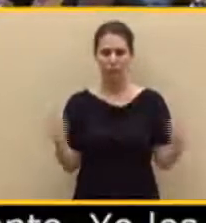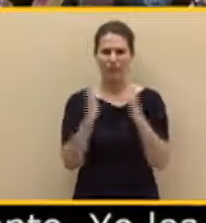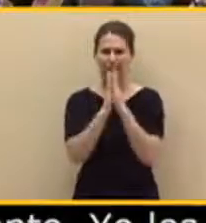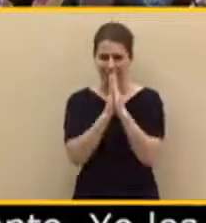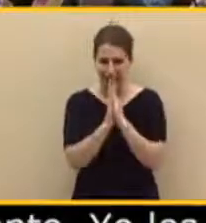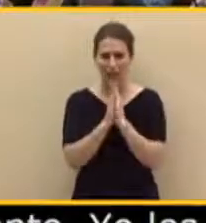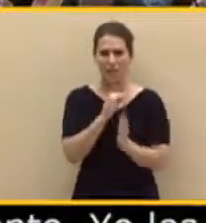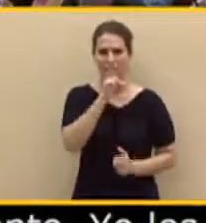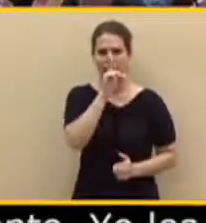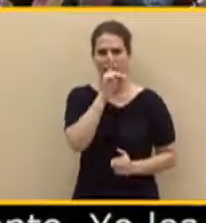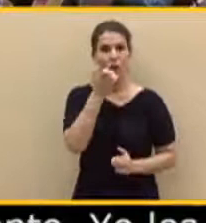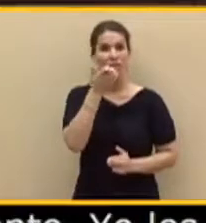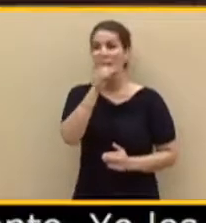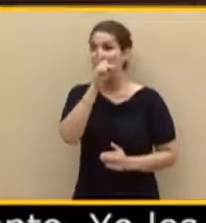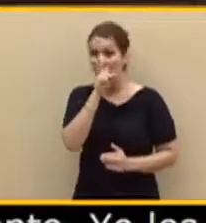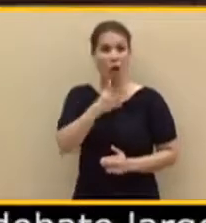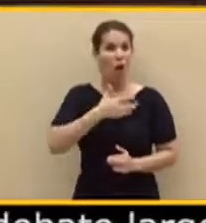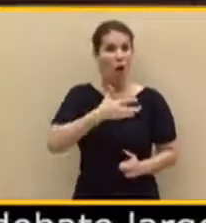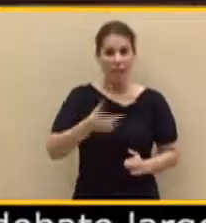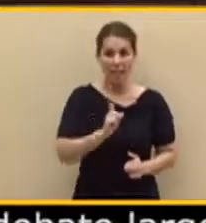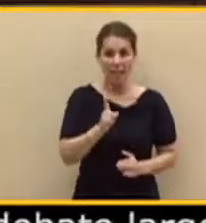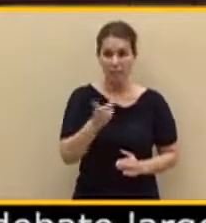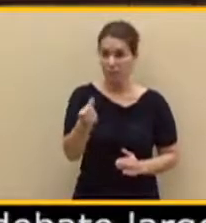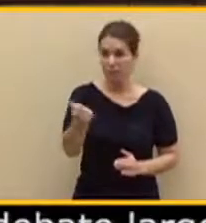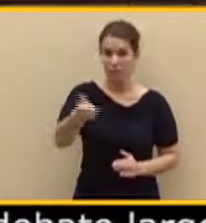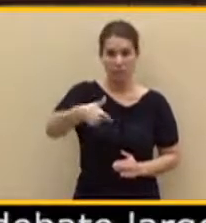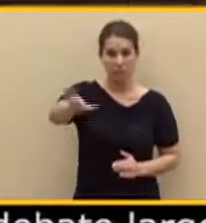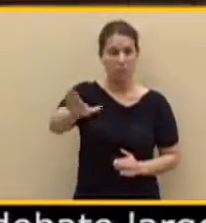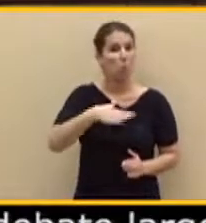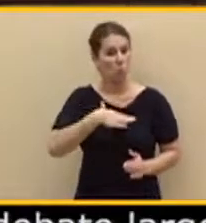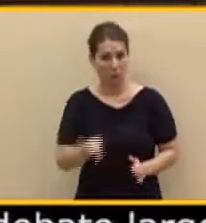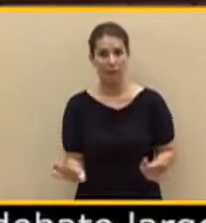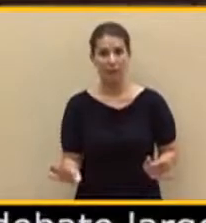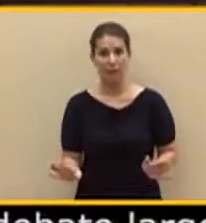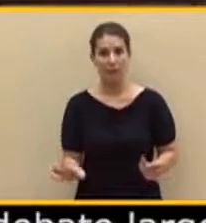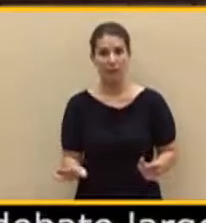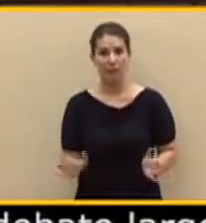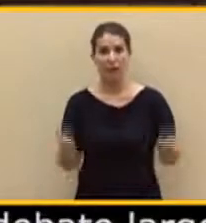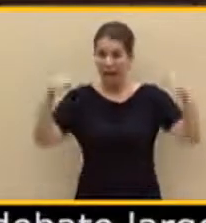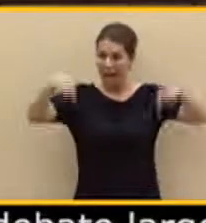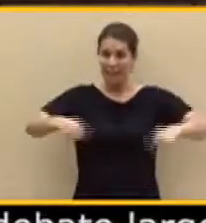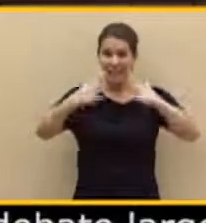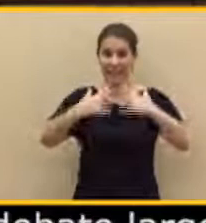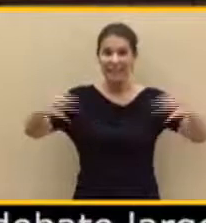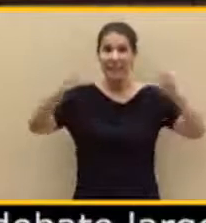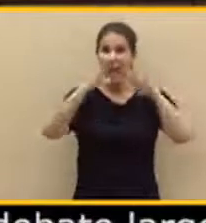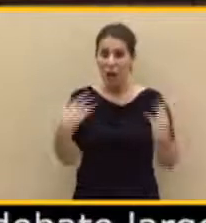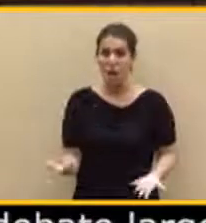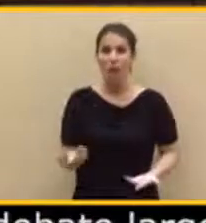quiera estar en silencio puede abandonar el hemiciclo. Pero aquí solamente tiene uso de la palabra el